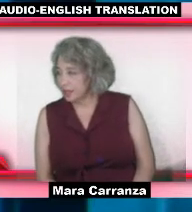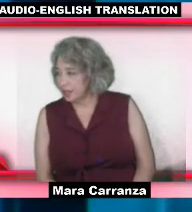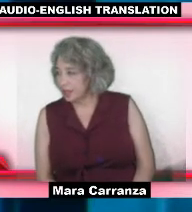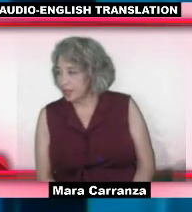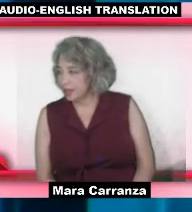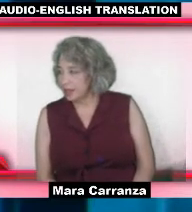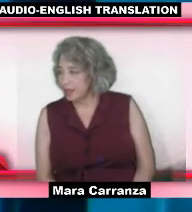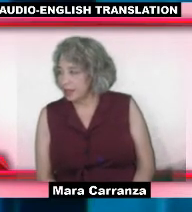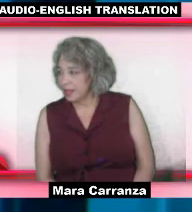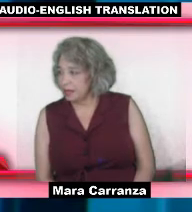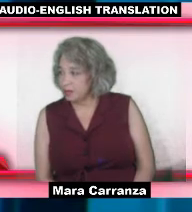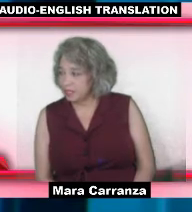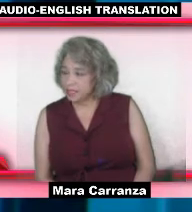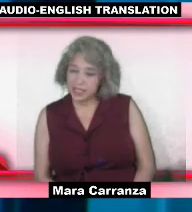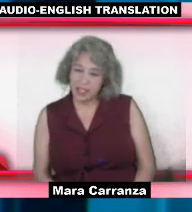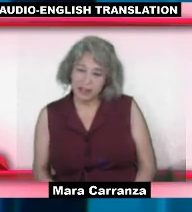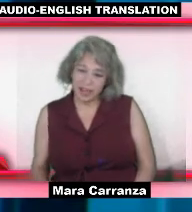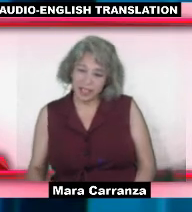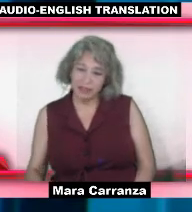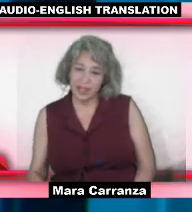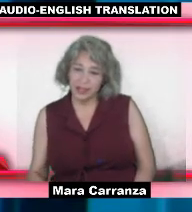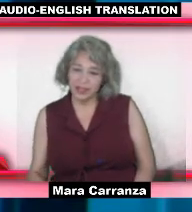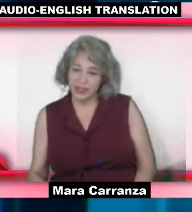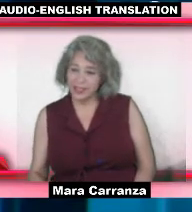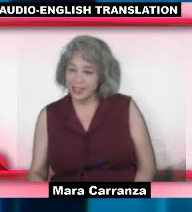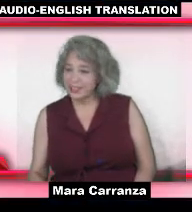Verdades, y nos vemos en un próximo video. Chao, chao.